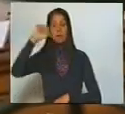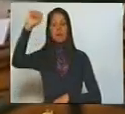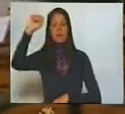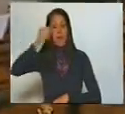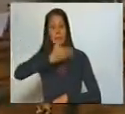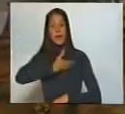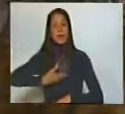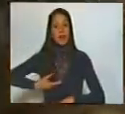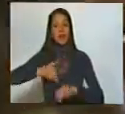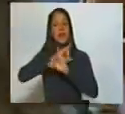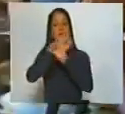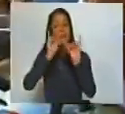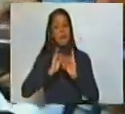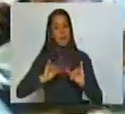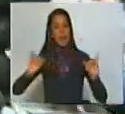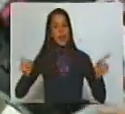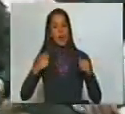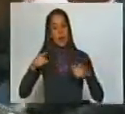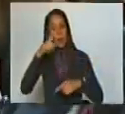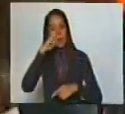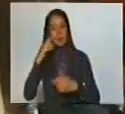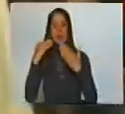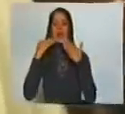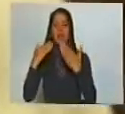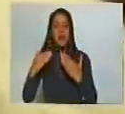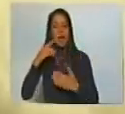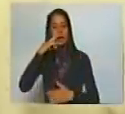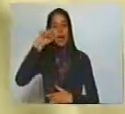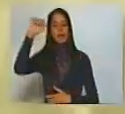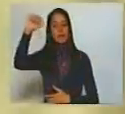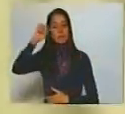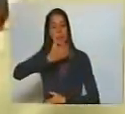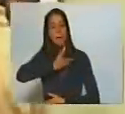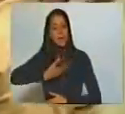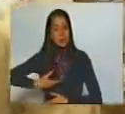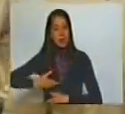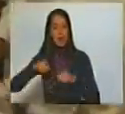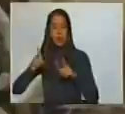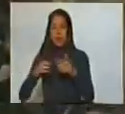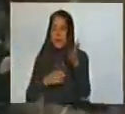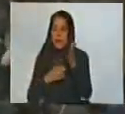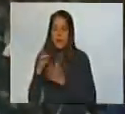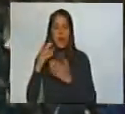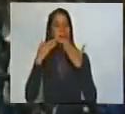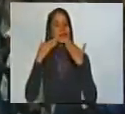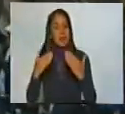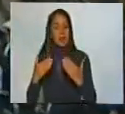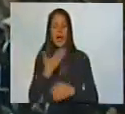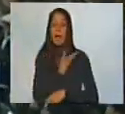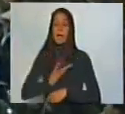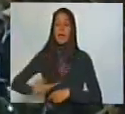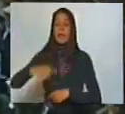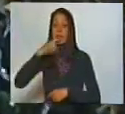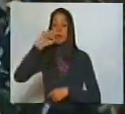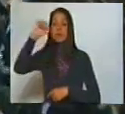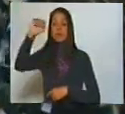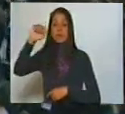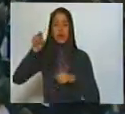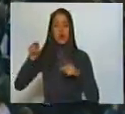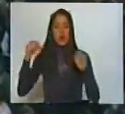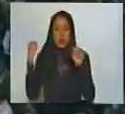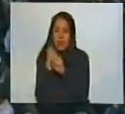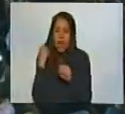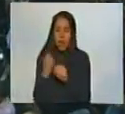Nicolás Maduro! Y gracias, gracias presidente Nicolás Maduro por su lealtad. Gracias presidente Nicolás Maduro por su